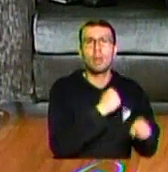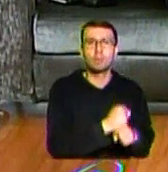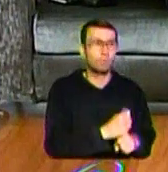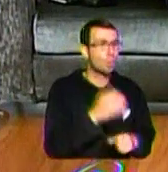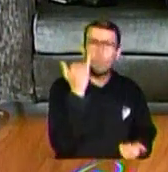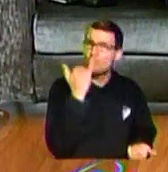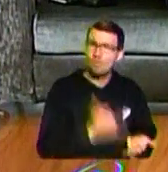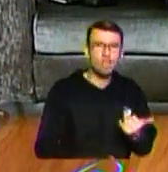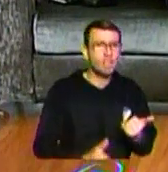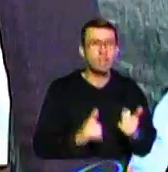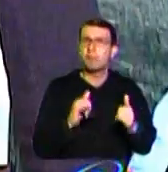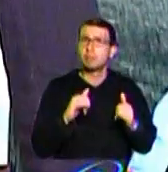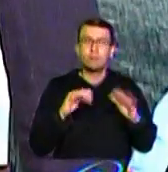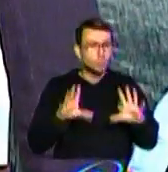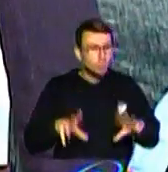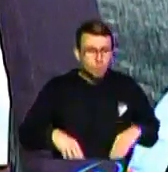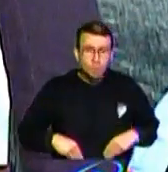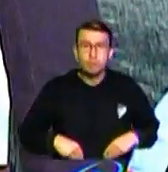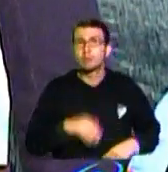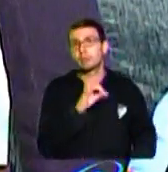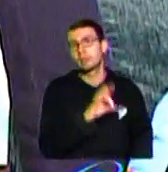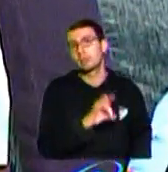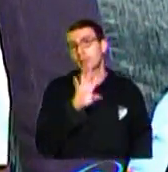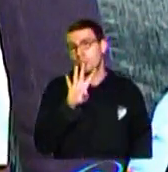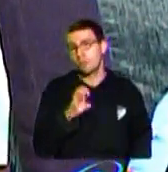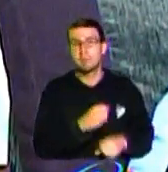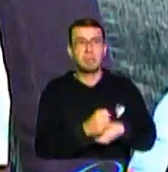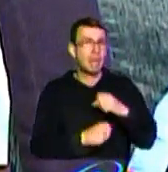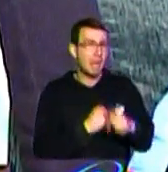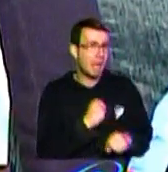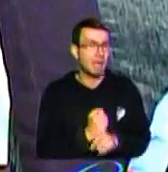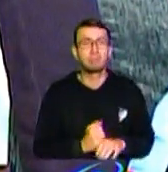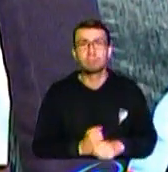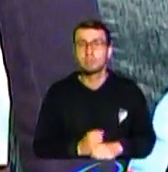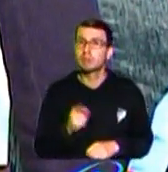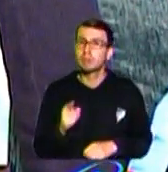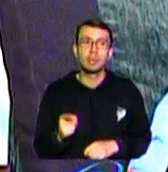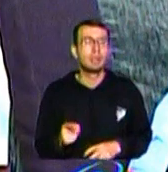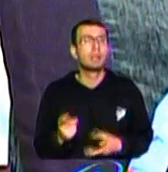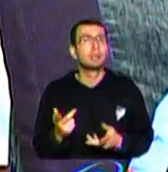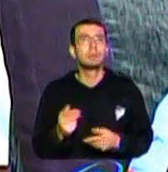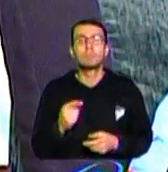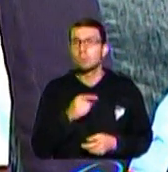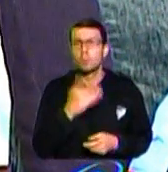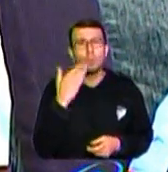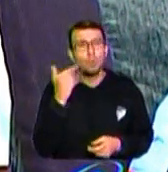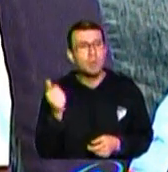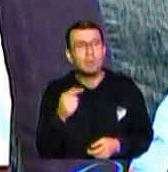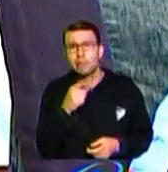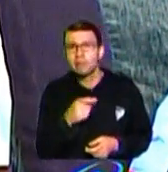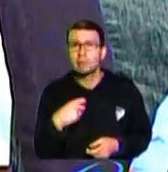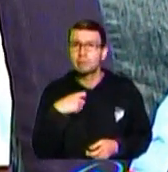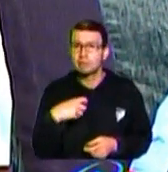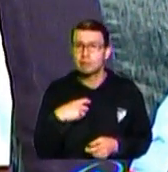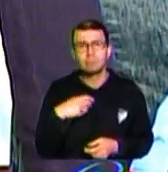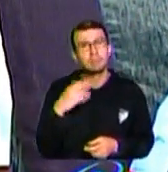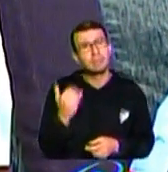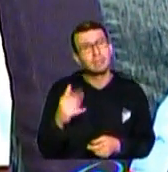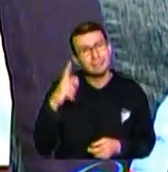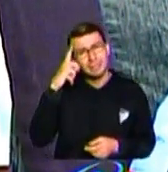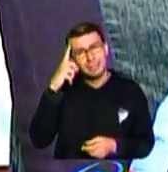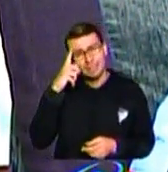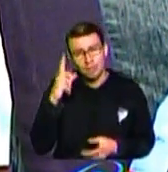años. No trae terapia hormonal de reemplazo, paciente con resequedad vaginal, molestias con las